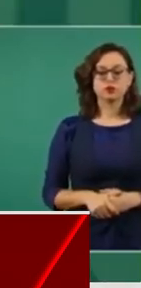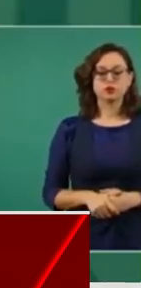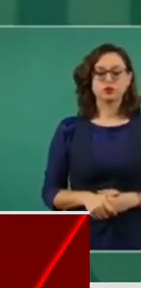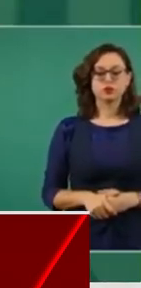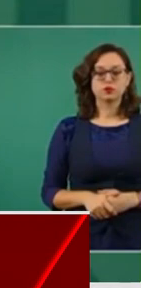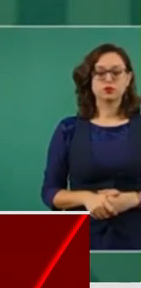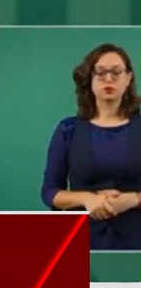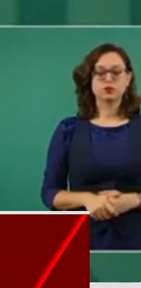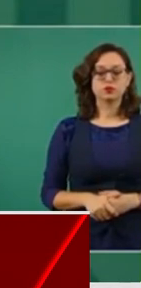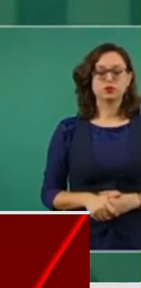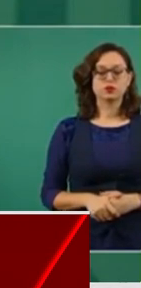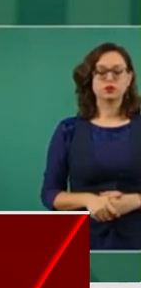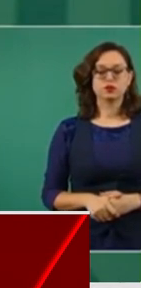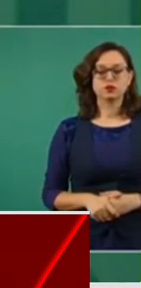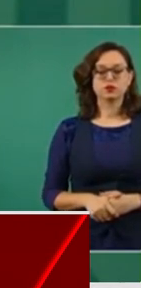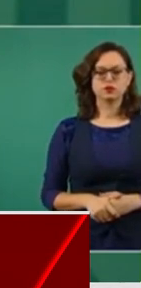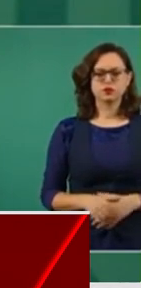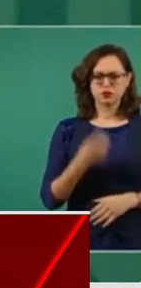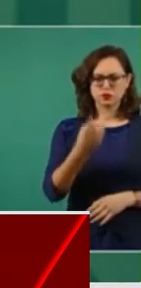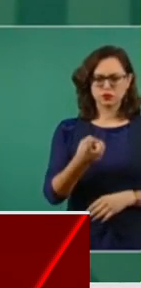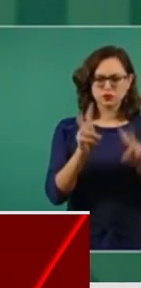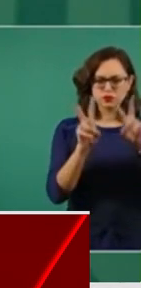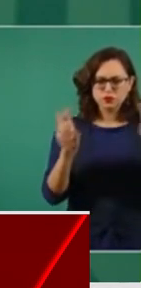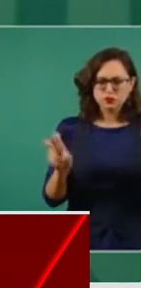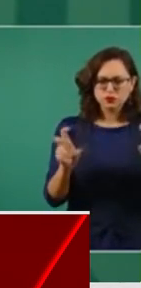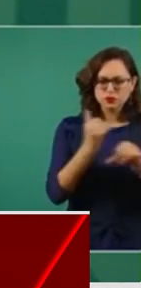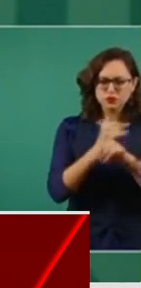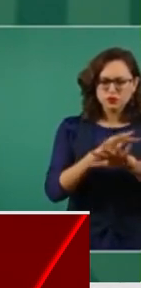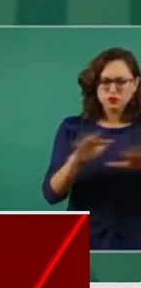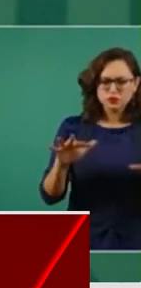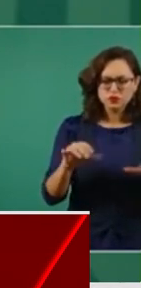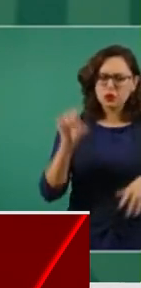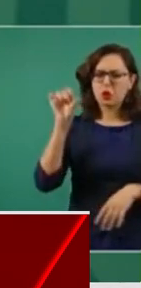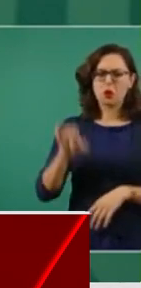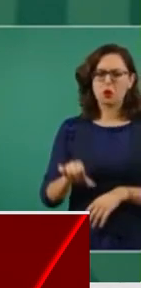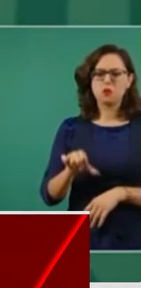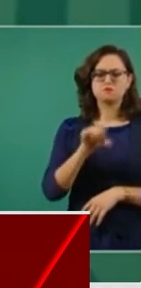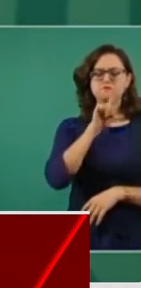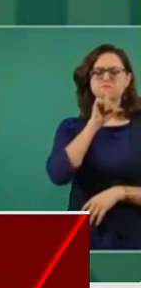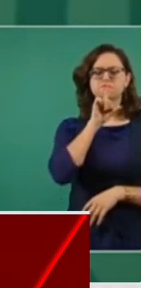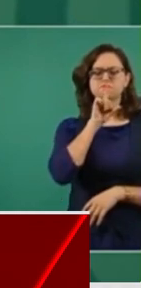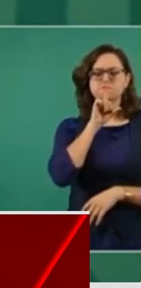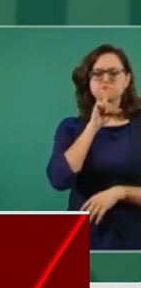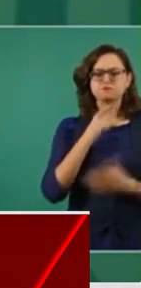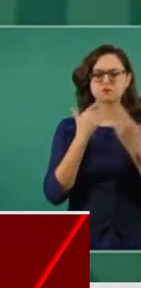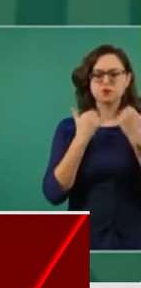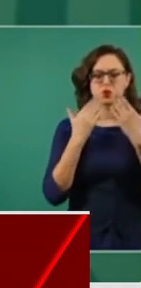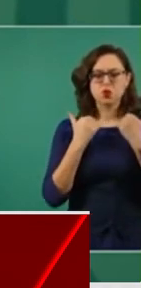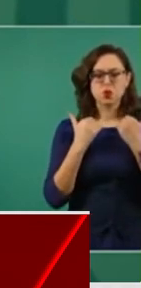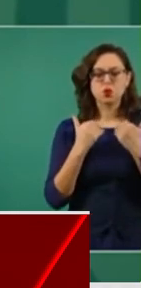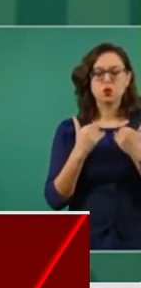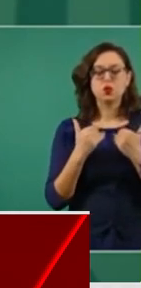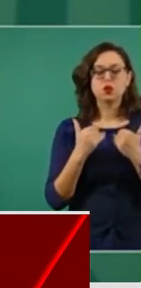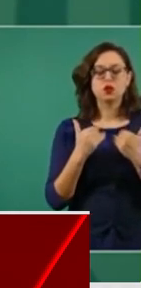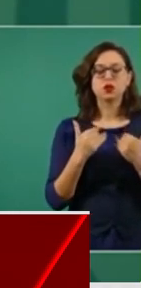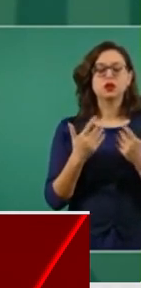más. No en todos los cuentos, historias y narrativas que nos dan, sino en los resultados. Si no hay resultados, échalos para